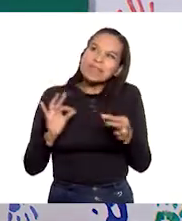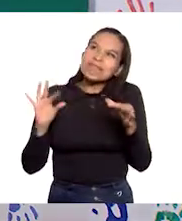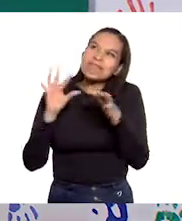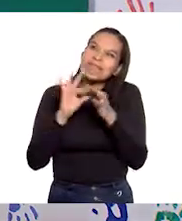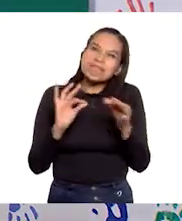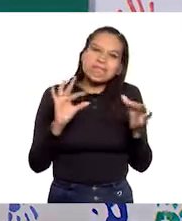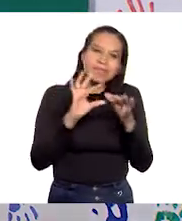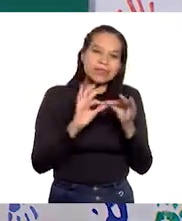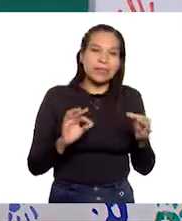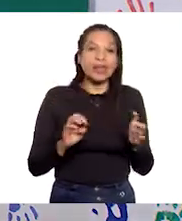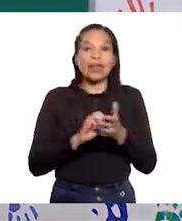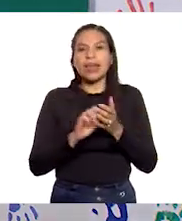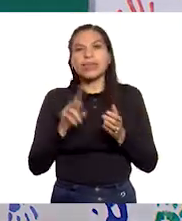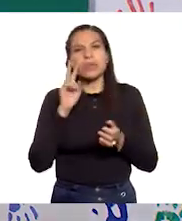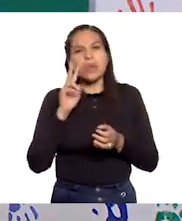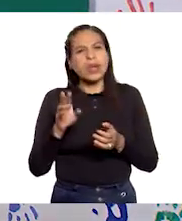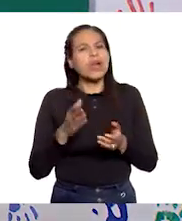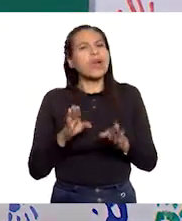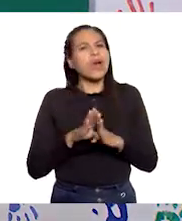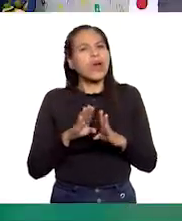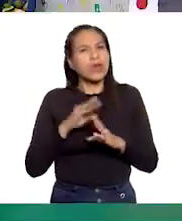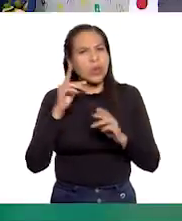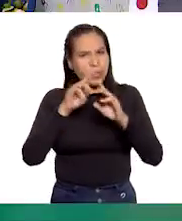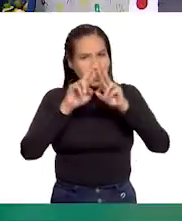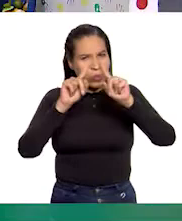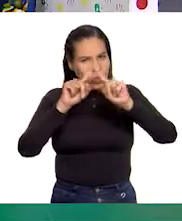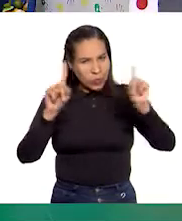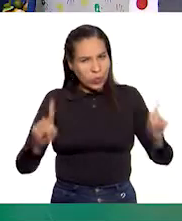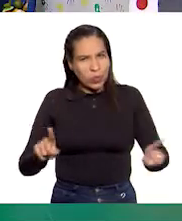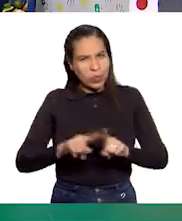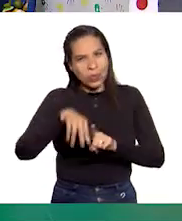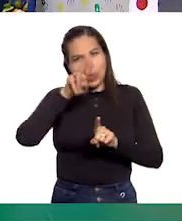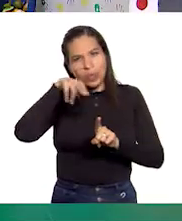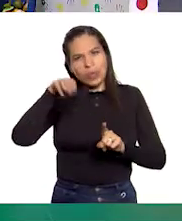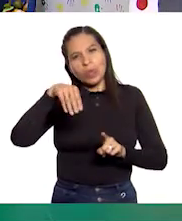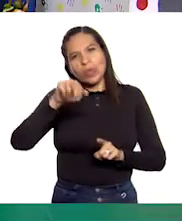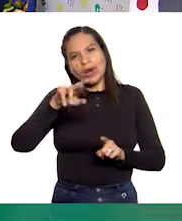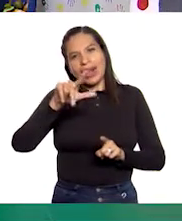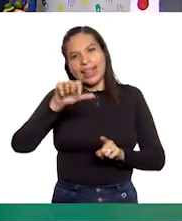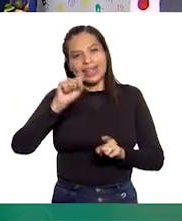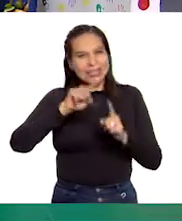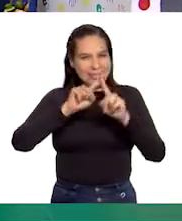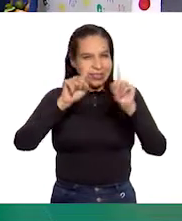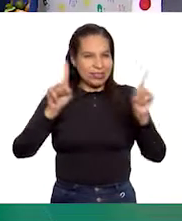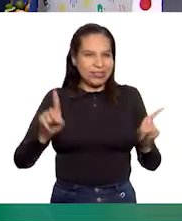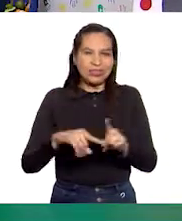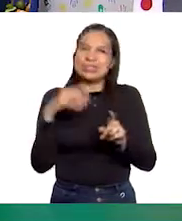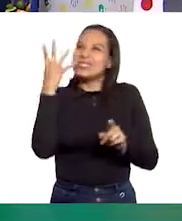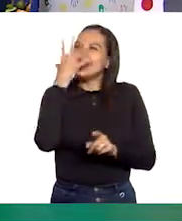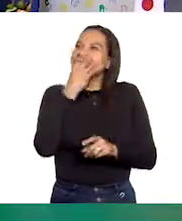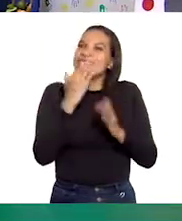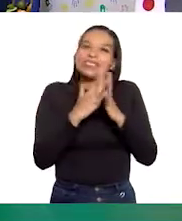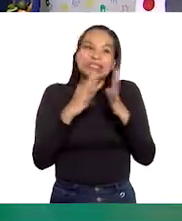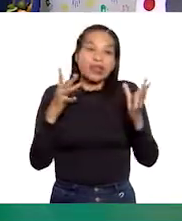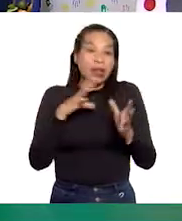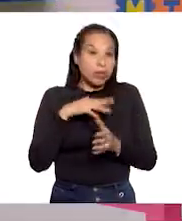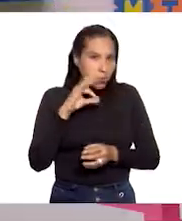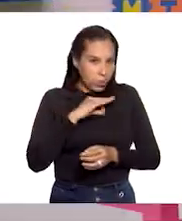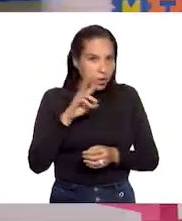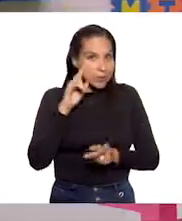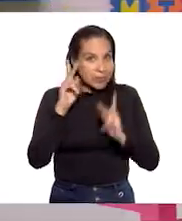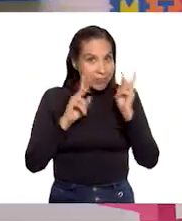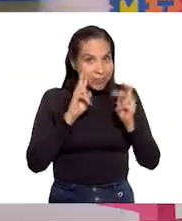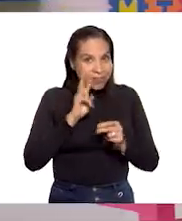a paso. Y, por ejemplo, también hablamos de los murales que residen en este palacio enorme y hermoso. También